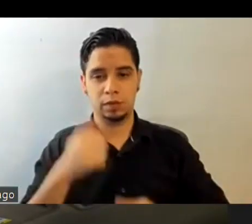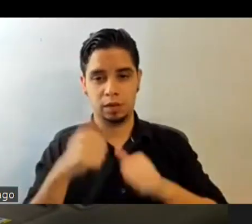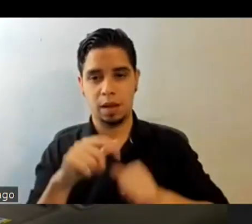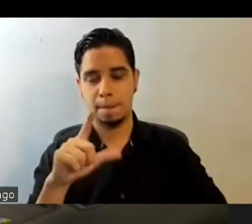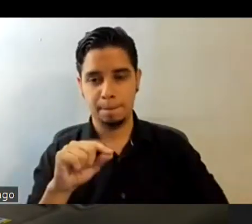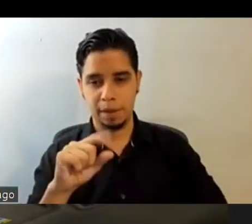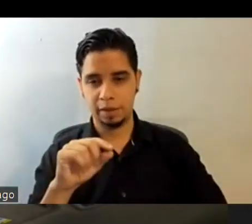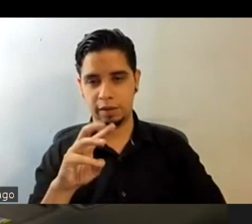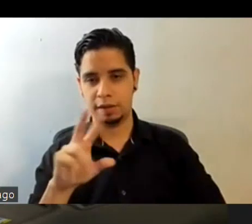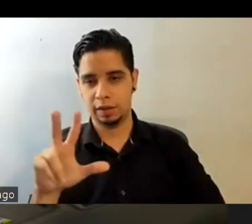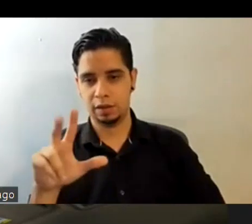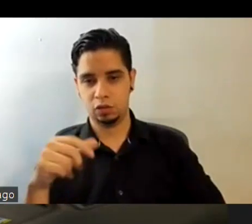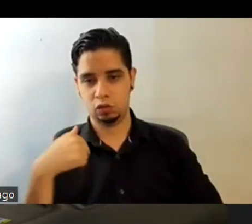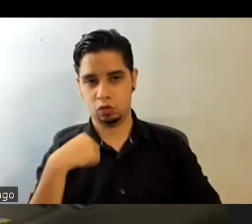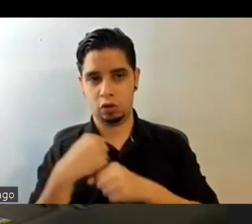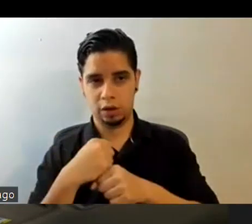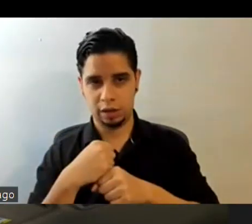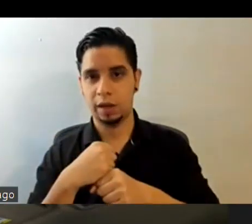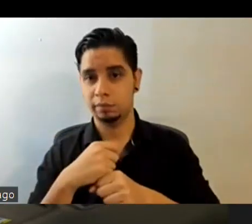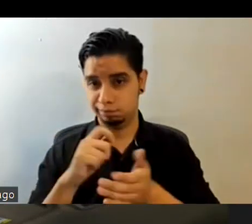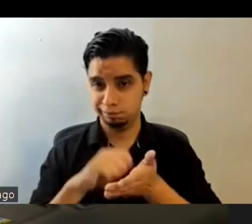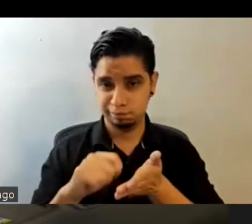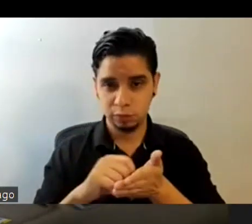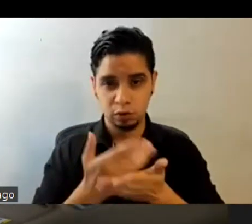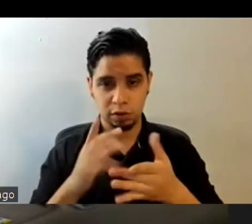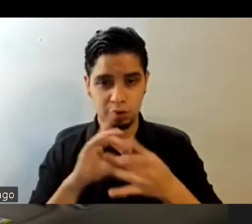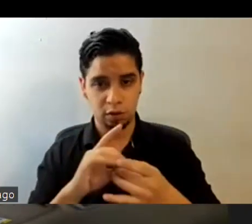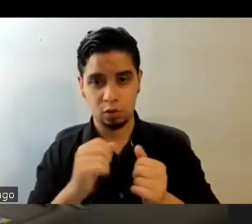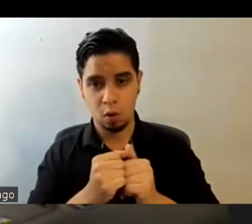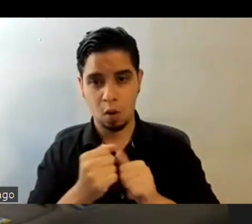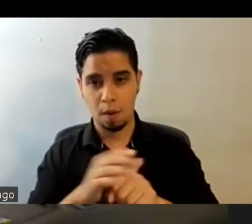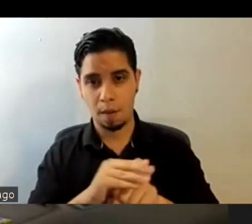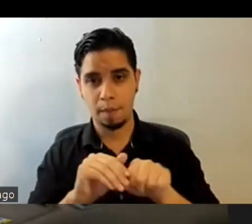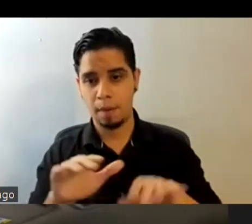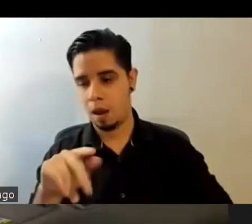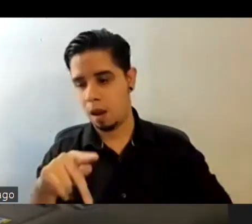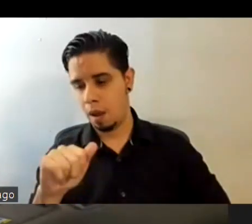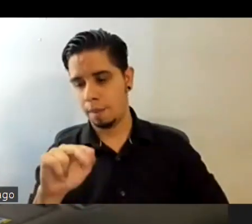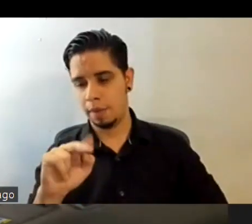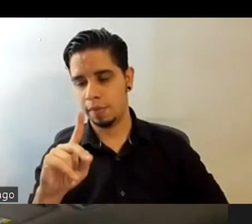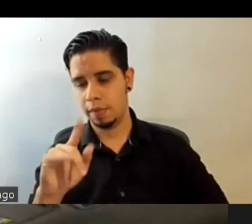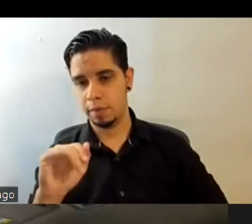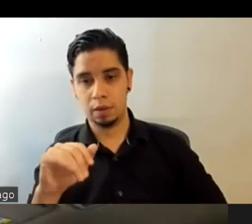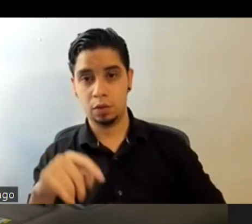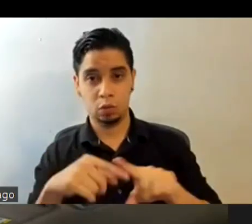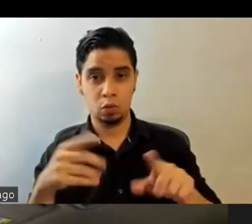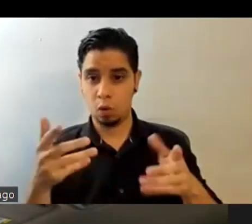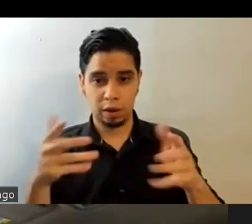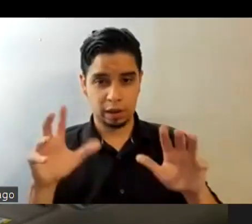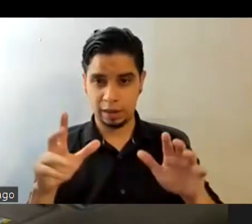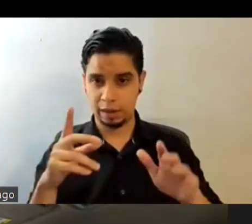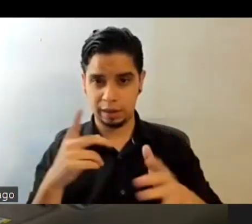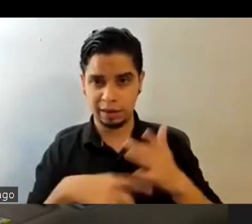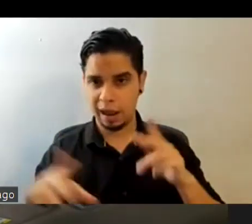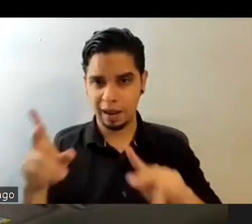hice unas cuantas pandemias y yo no quería volver a pasar por eso porque no quería que las personas y mis lectores revivieran